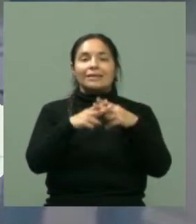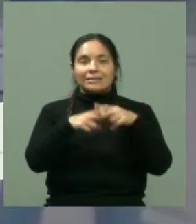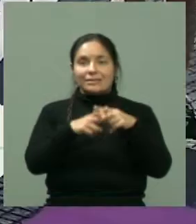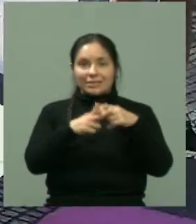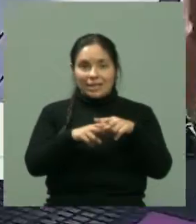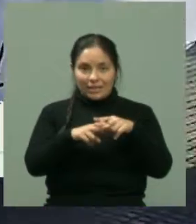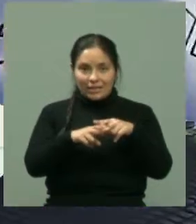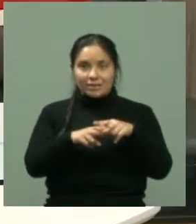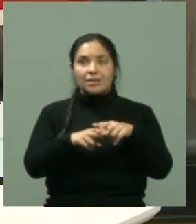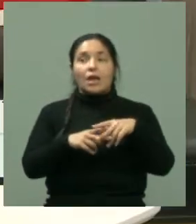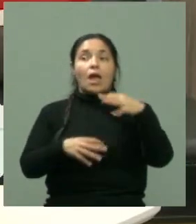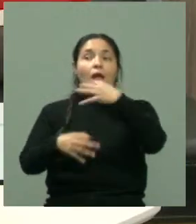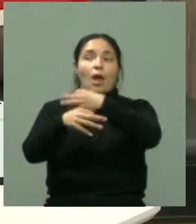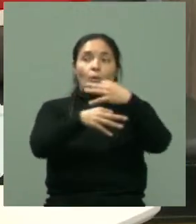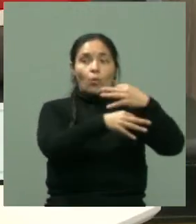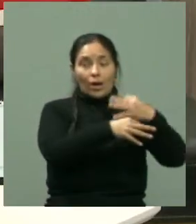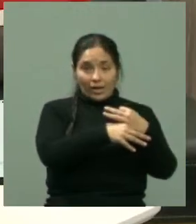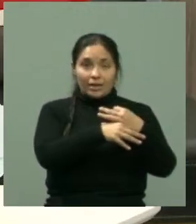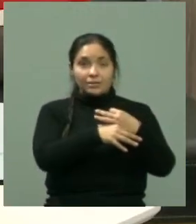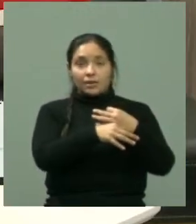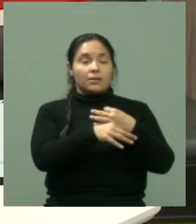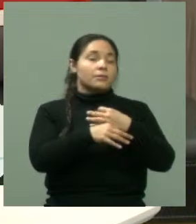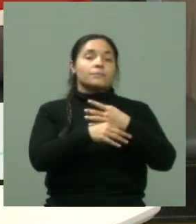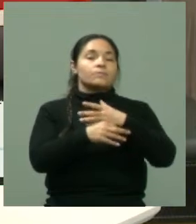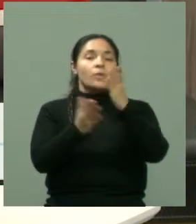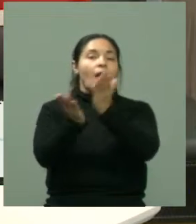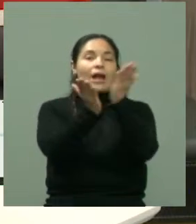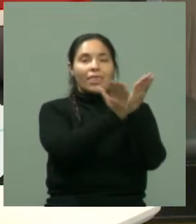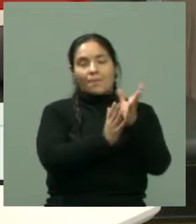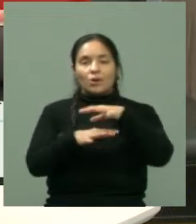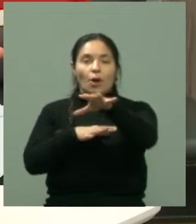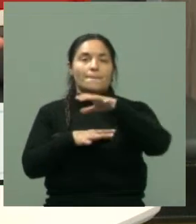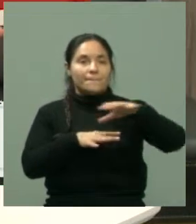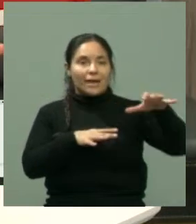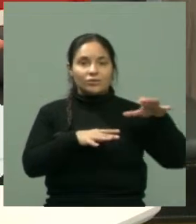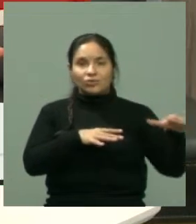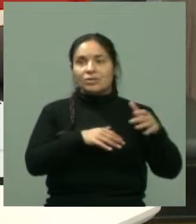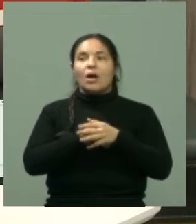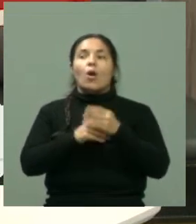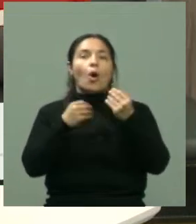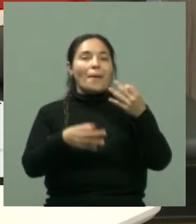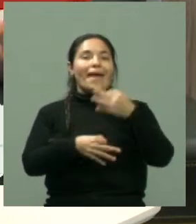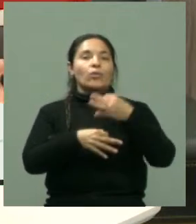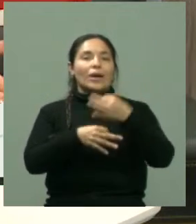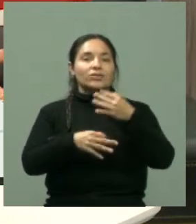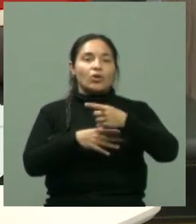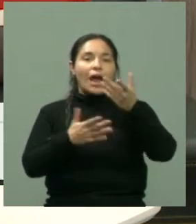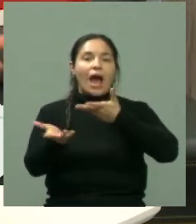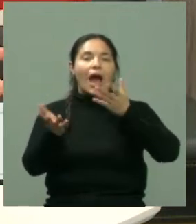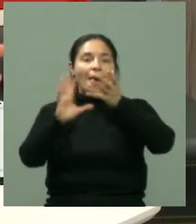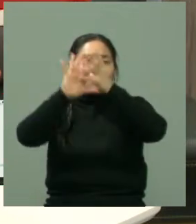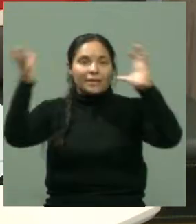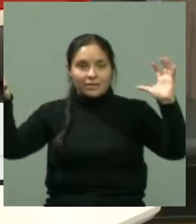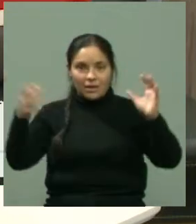desde las distintas escuelas o de otros espacios académicos. ¿Qué es eso? Bueno, ¿cómo podemos llevar a cabo la educación ambiental? Y nos llegan muchas propuestas de